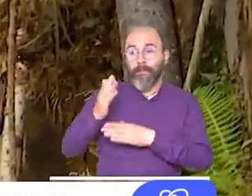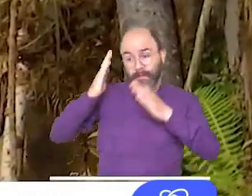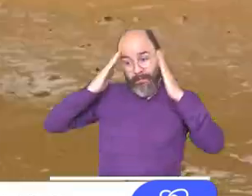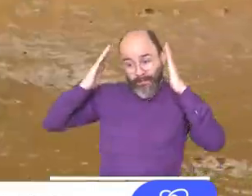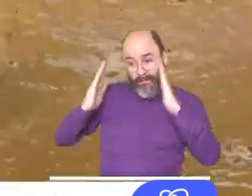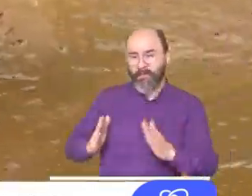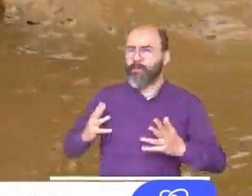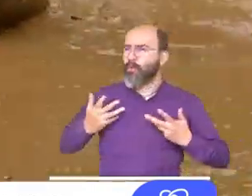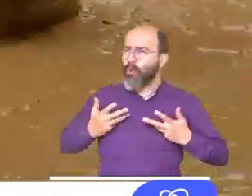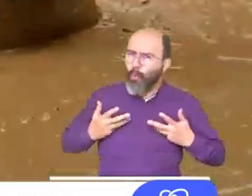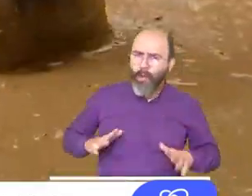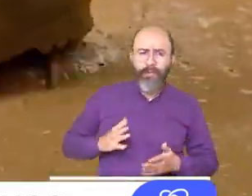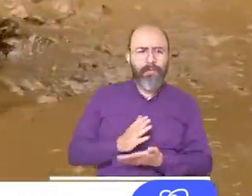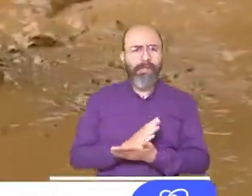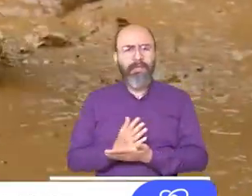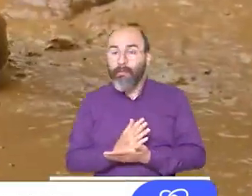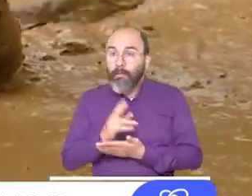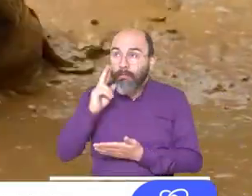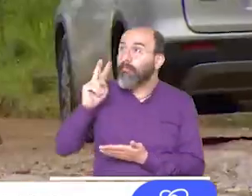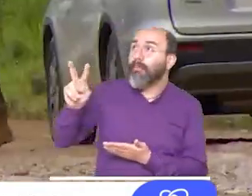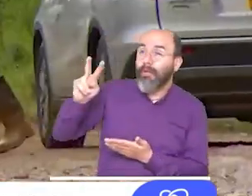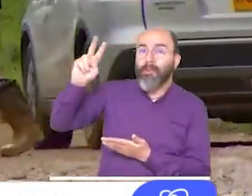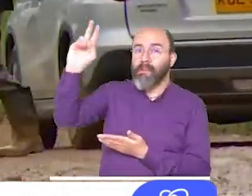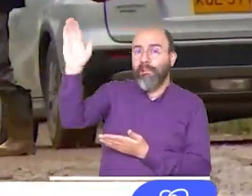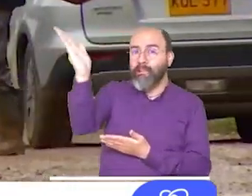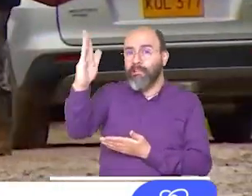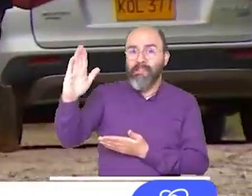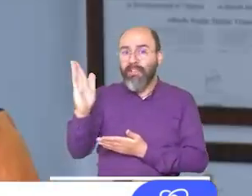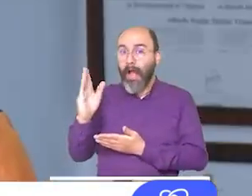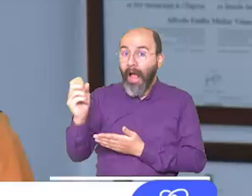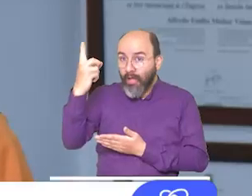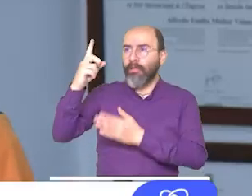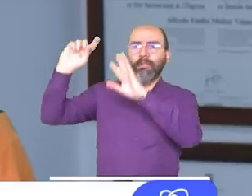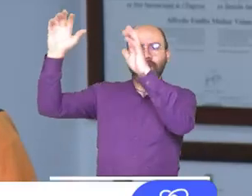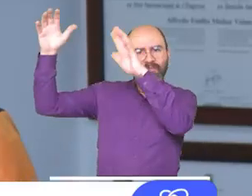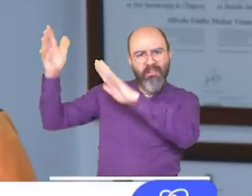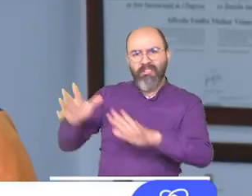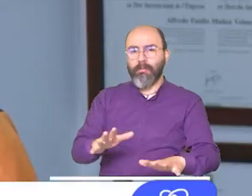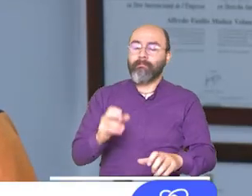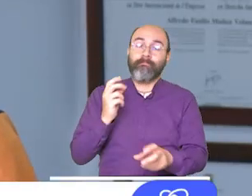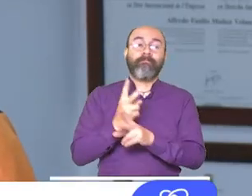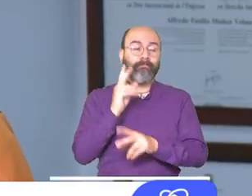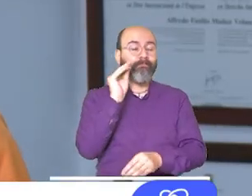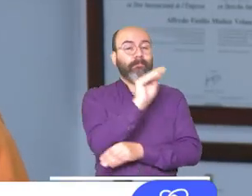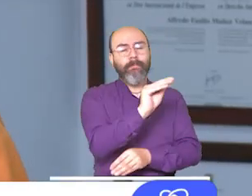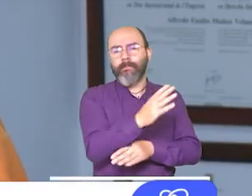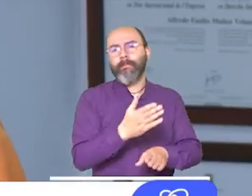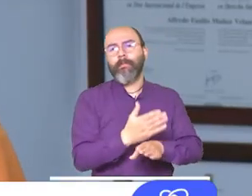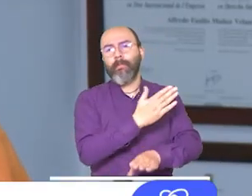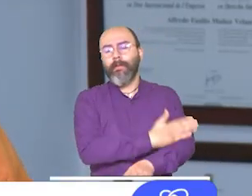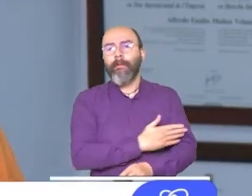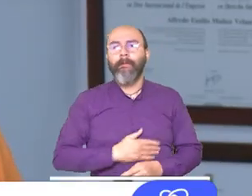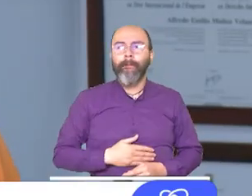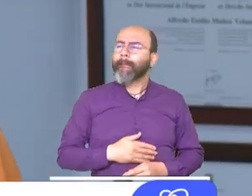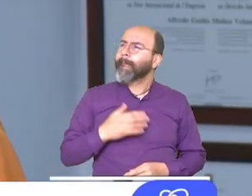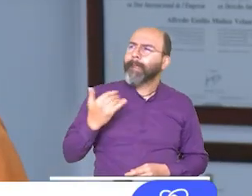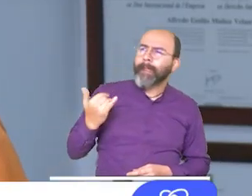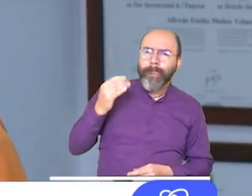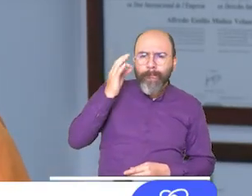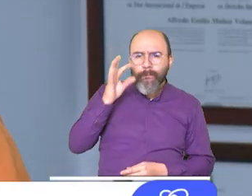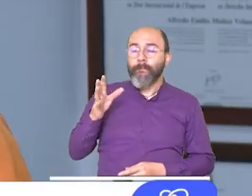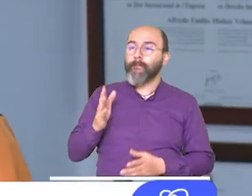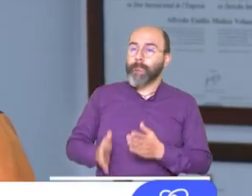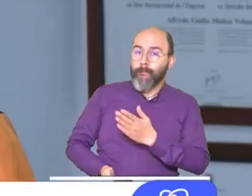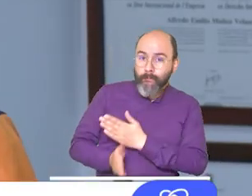cualquier señal de inestabilidad en el terreno y reportar emergencias de inmediato sin descartarse el resto de municipio ya que se prevé que van a continuar